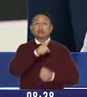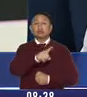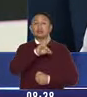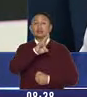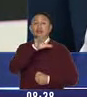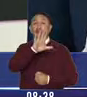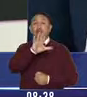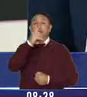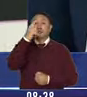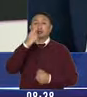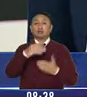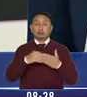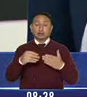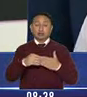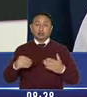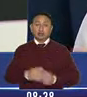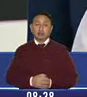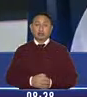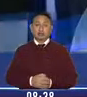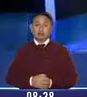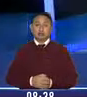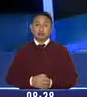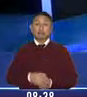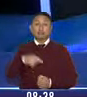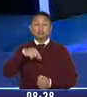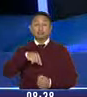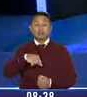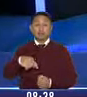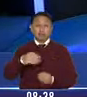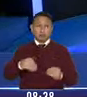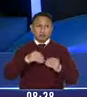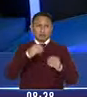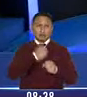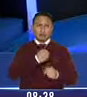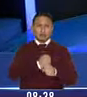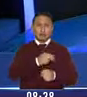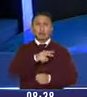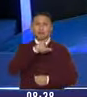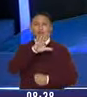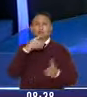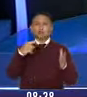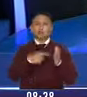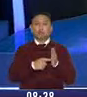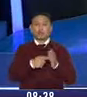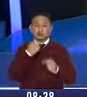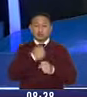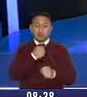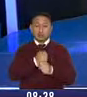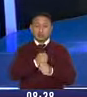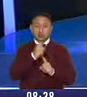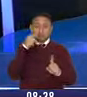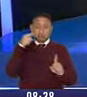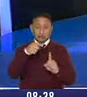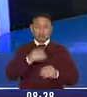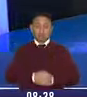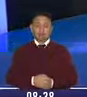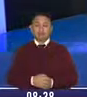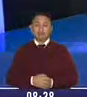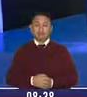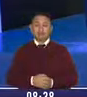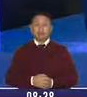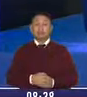175 millones de dólares, que inclusive generaremos empleo, 25 mil empleos de forma directa. Pero